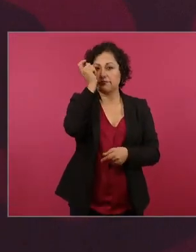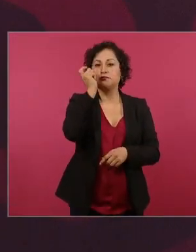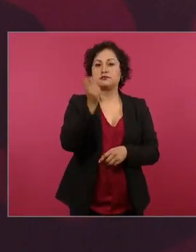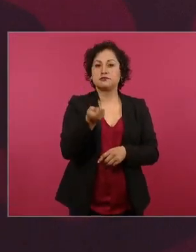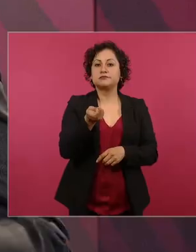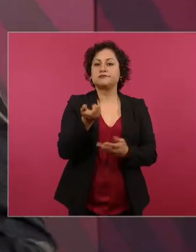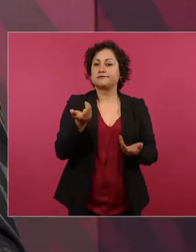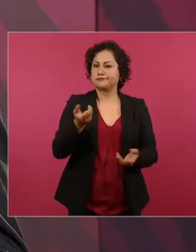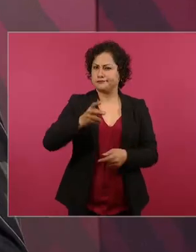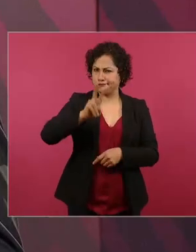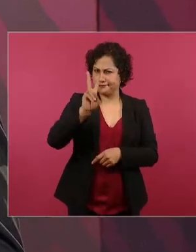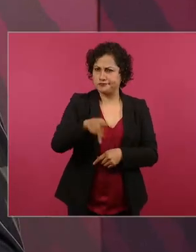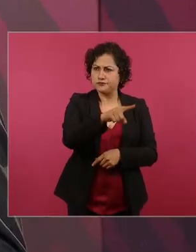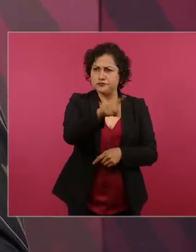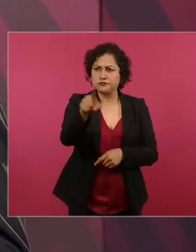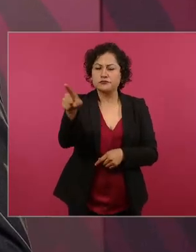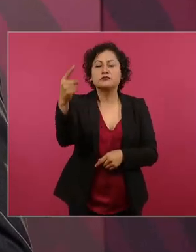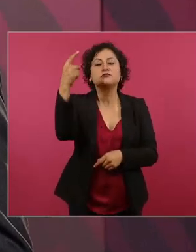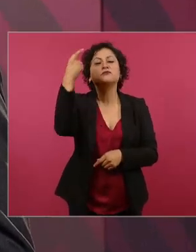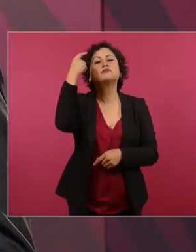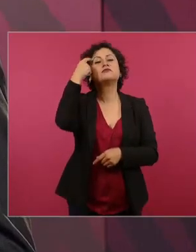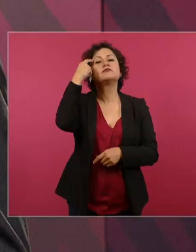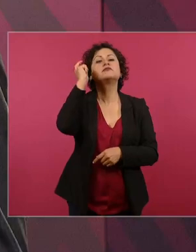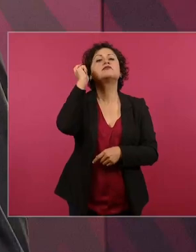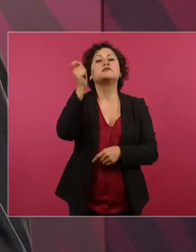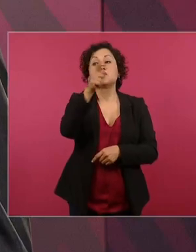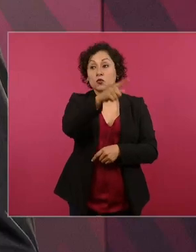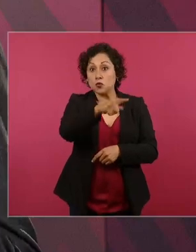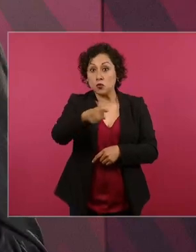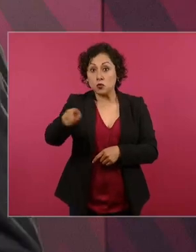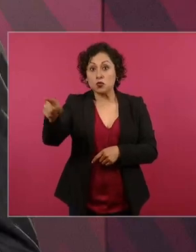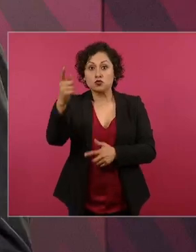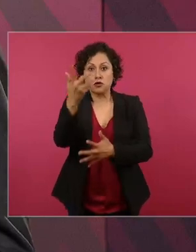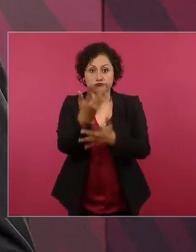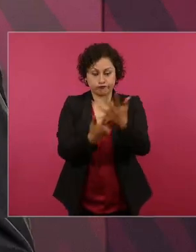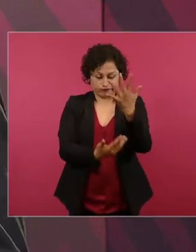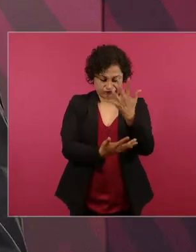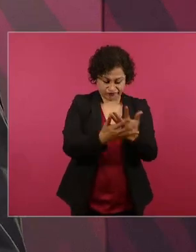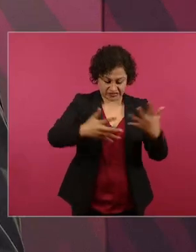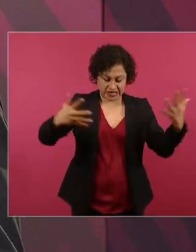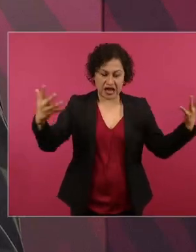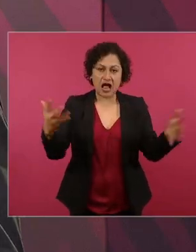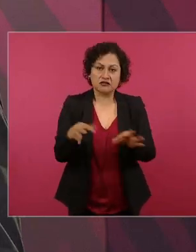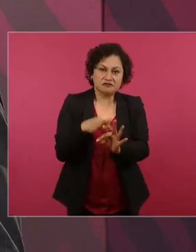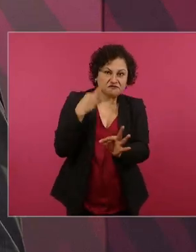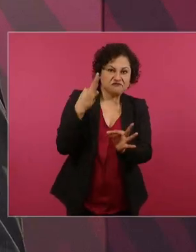actúan con honestidad, si son consecuentes,